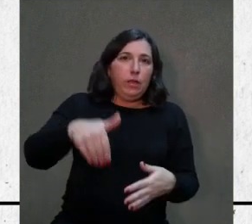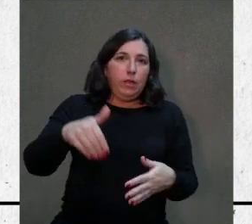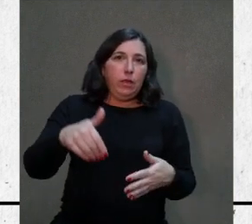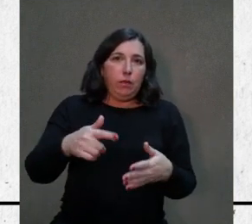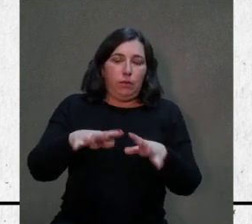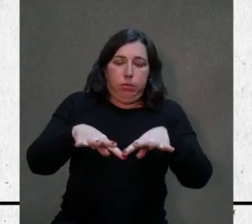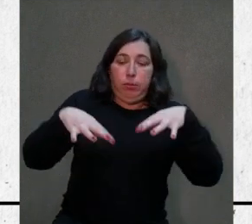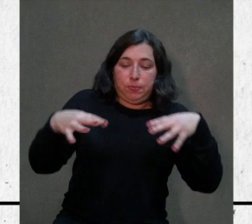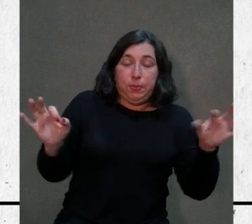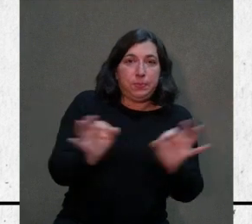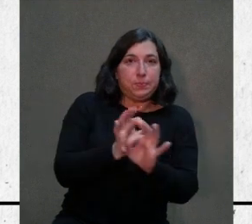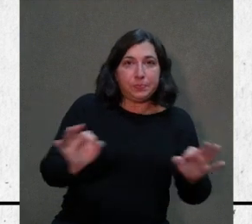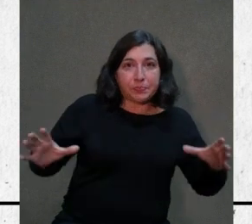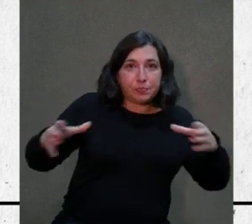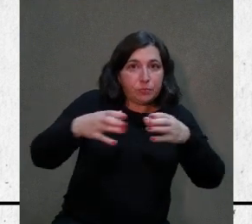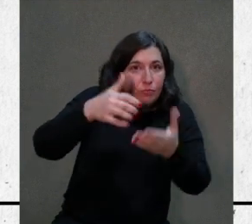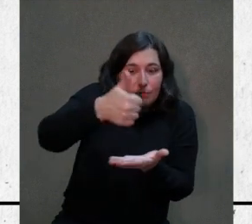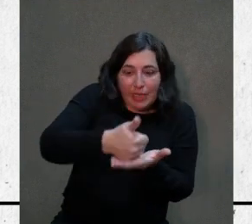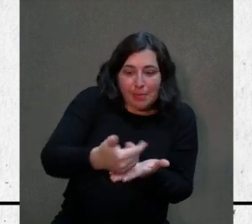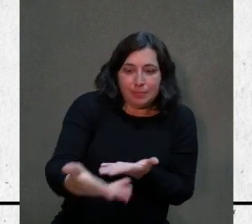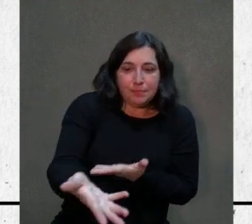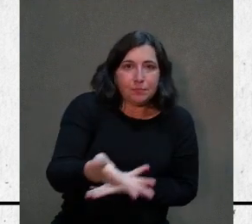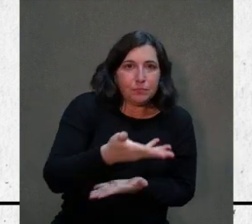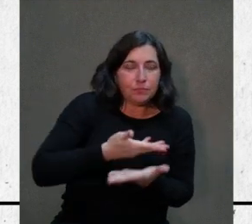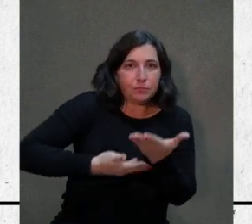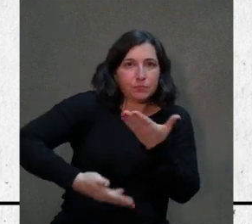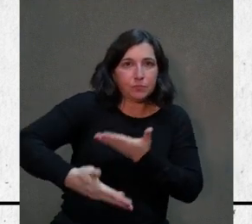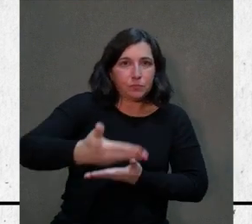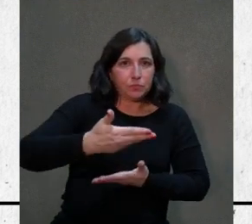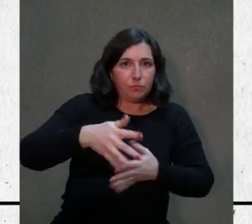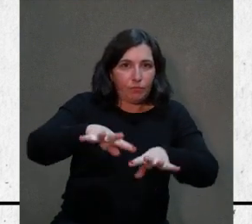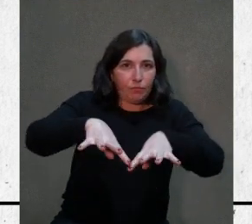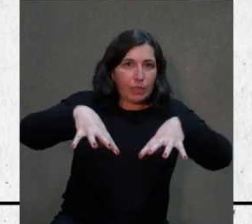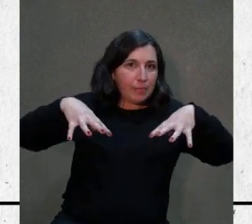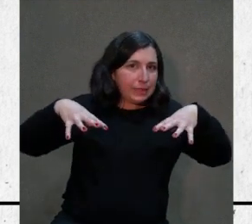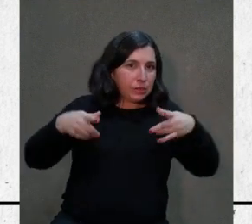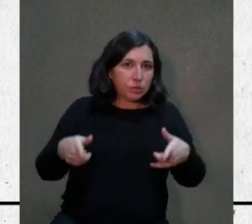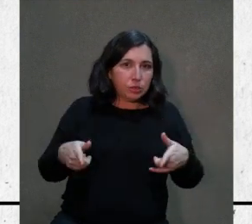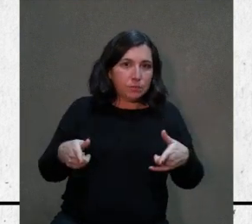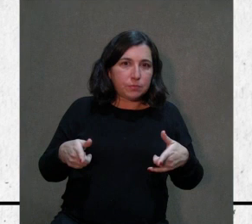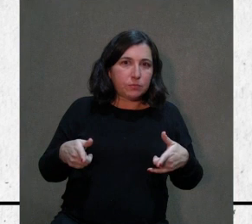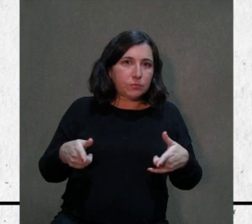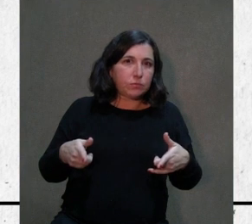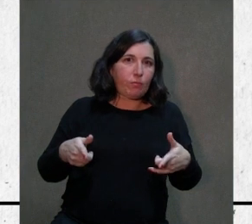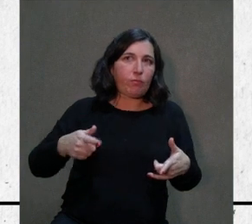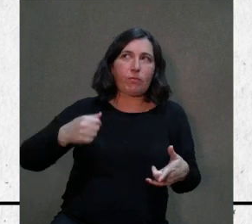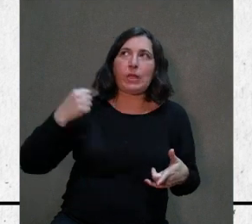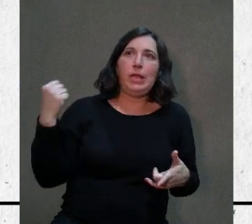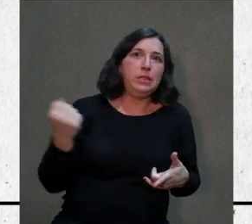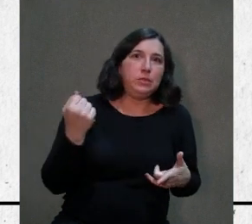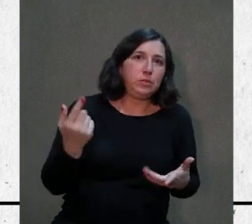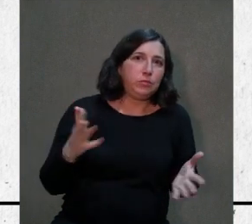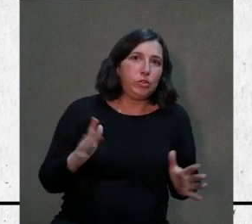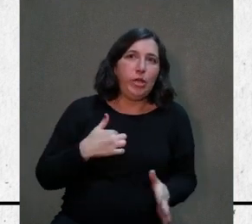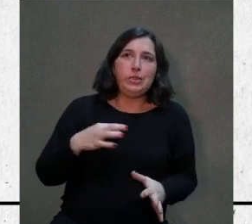como dice Margarita, una orquesta está para dar un concierto en vivo y sentir esa devolución del público permanente,